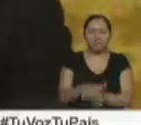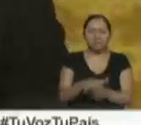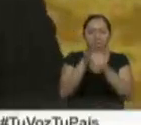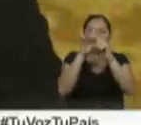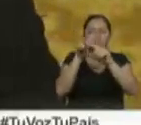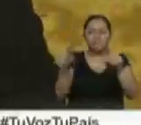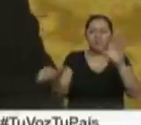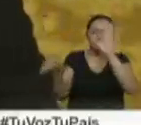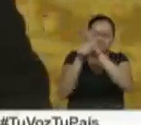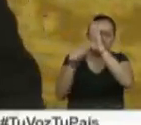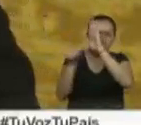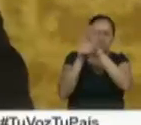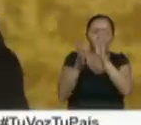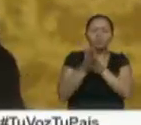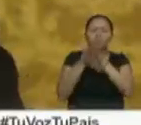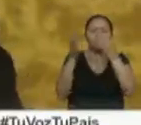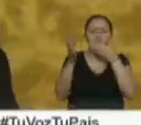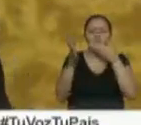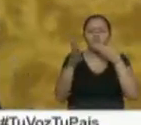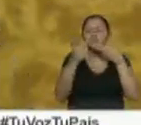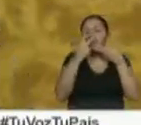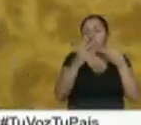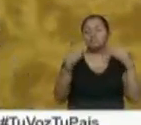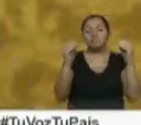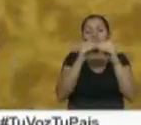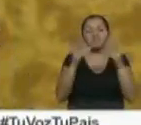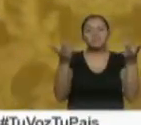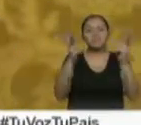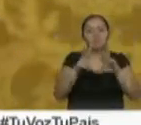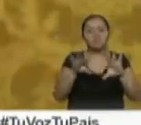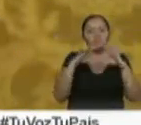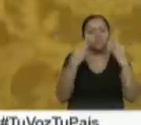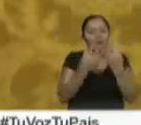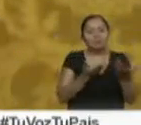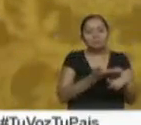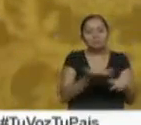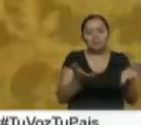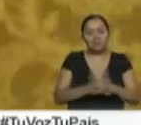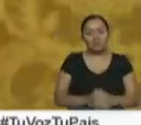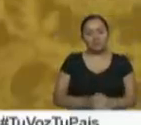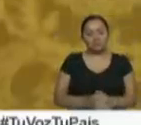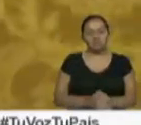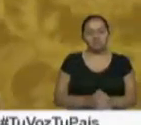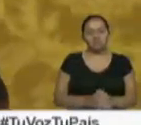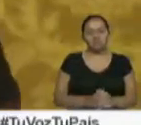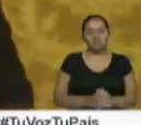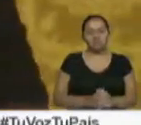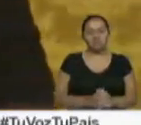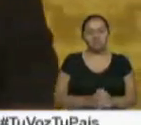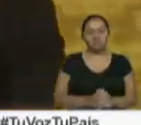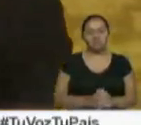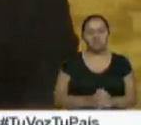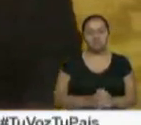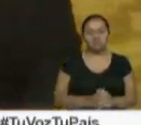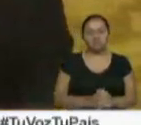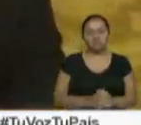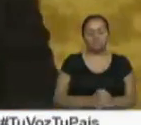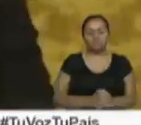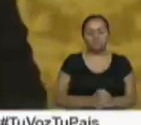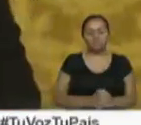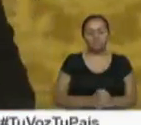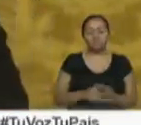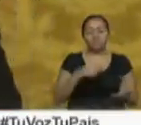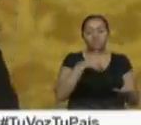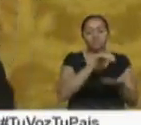abiertas agresiones que afectaron incluso a su maravillosa familia, María Virginia,